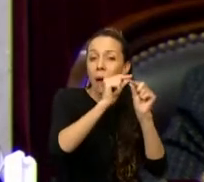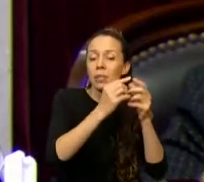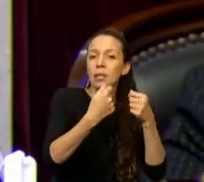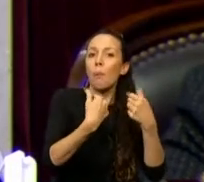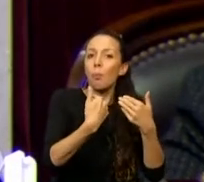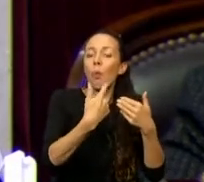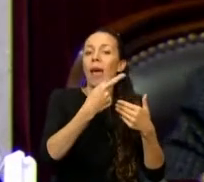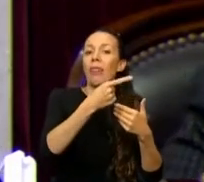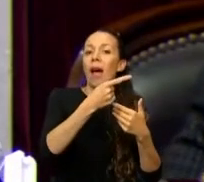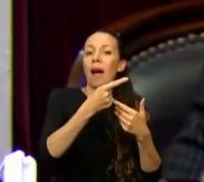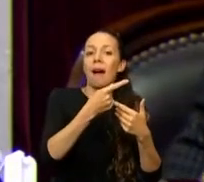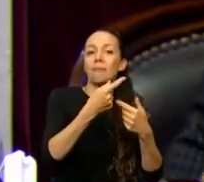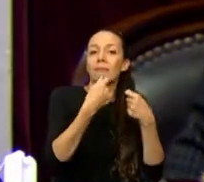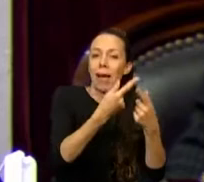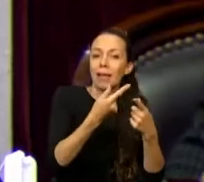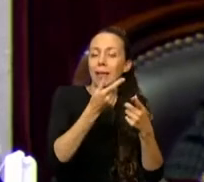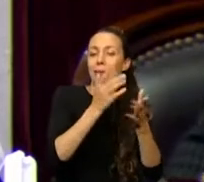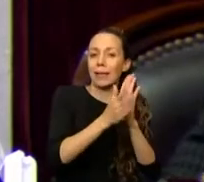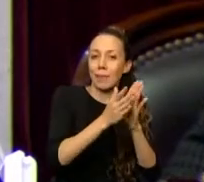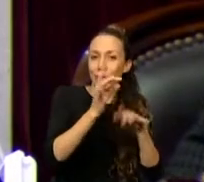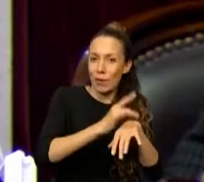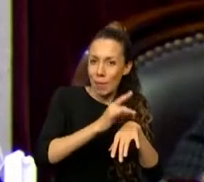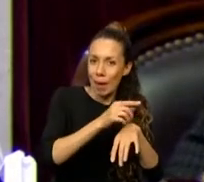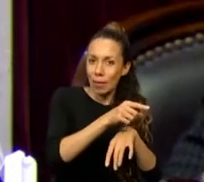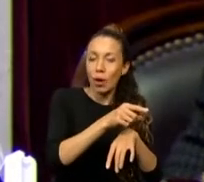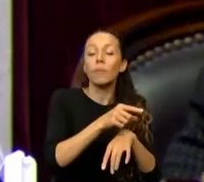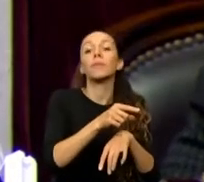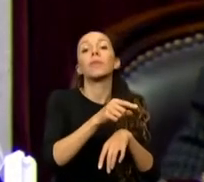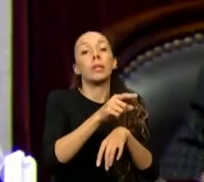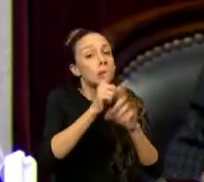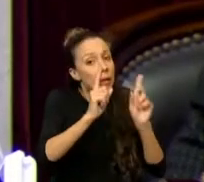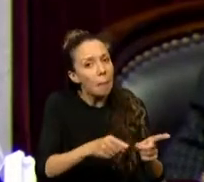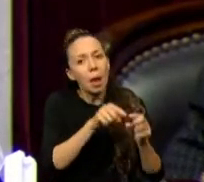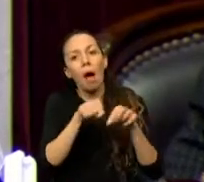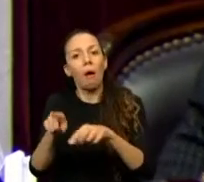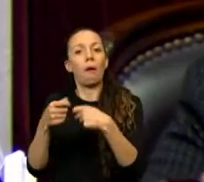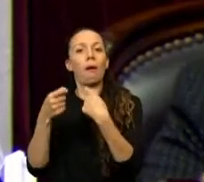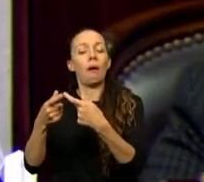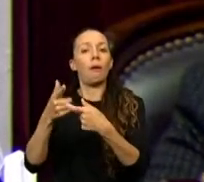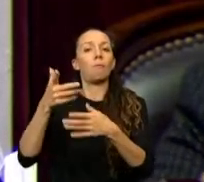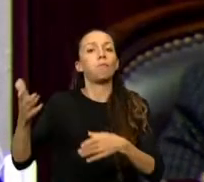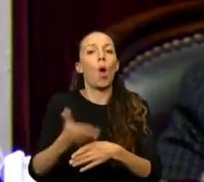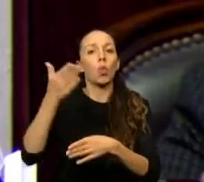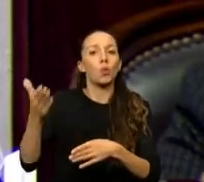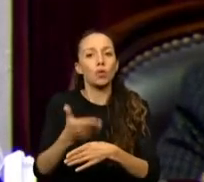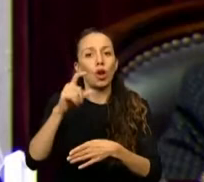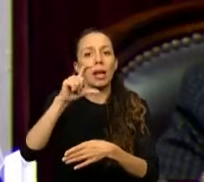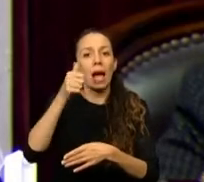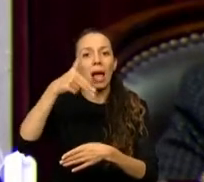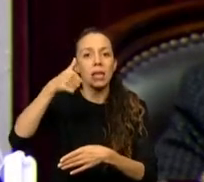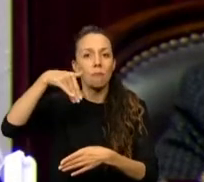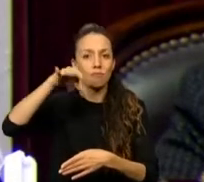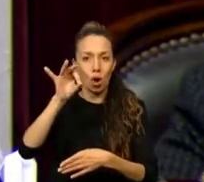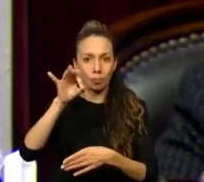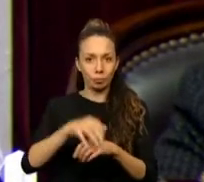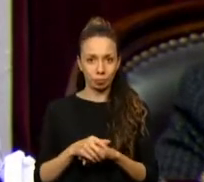se le agrega la recuperación de una actividad productiva que es la del cáñamo. Y